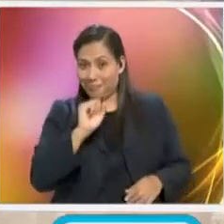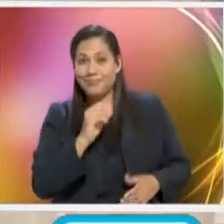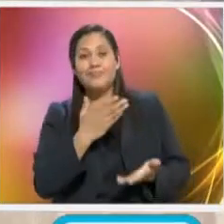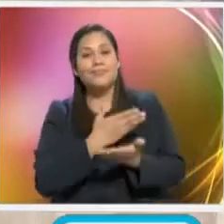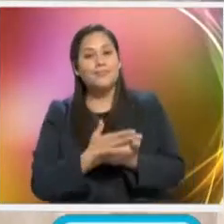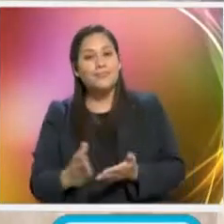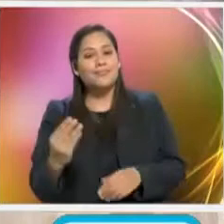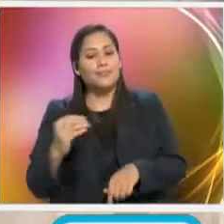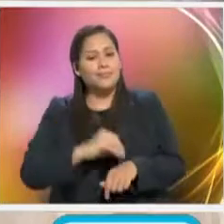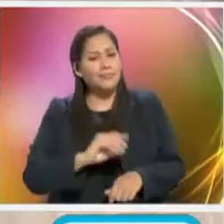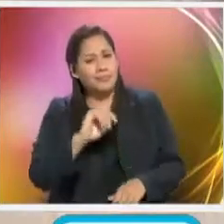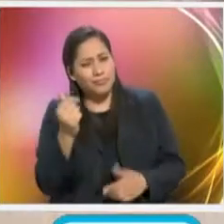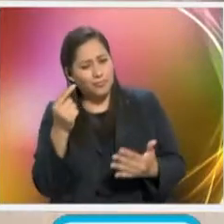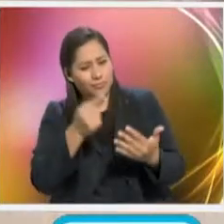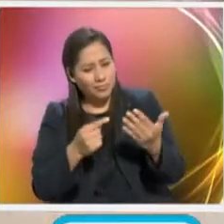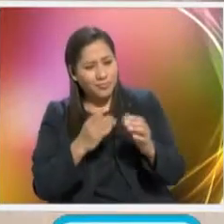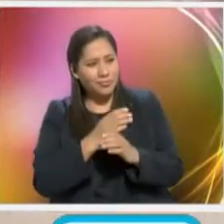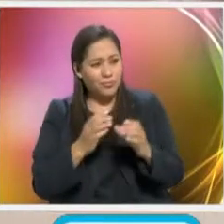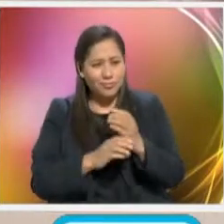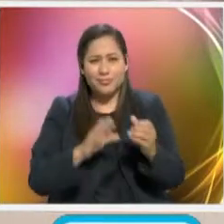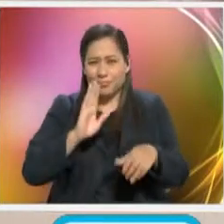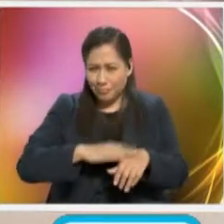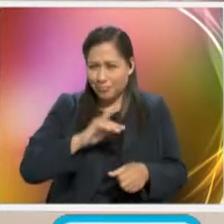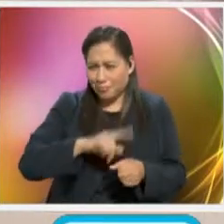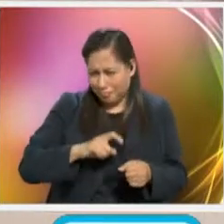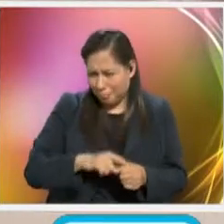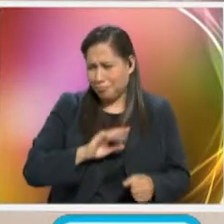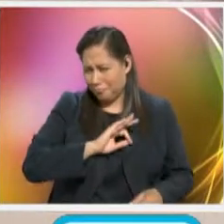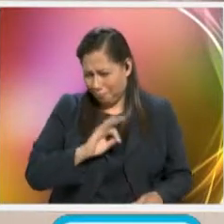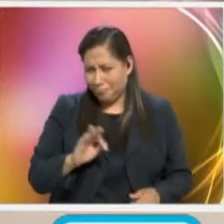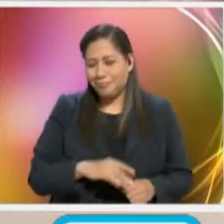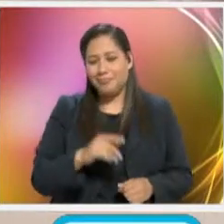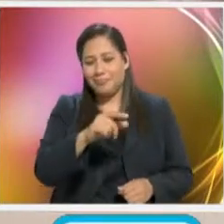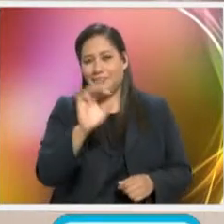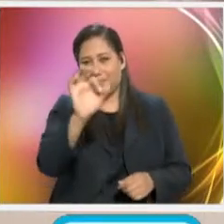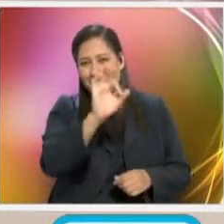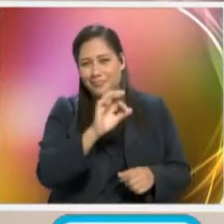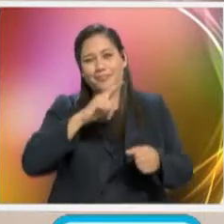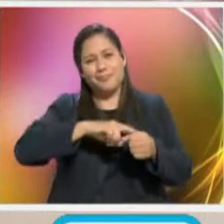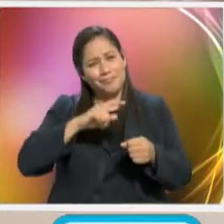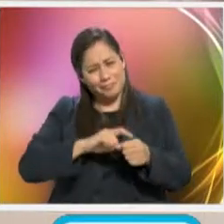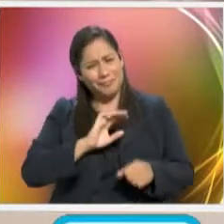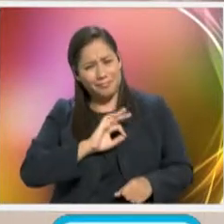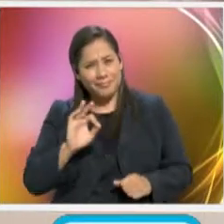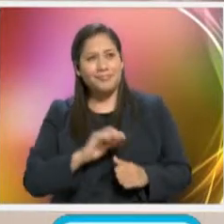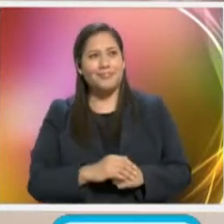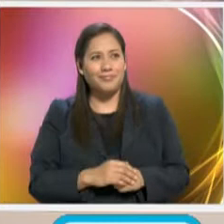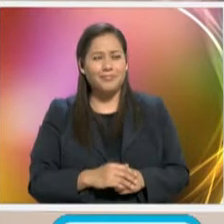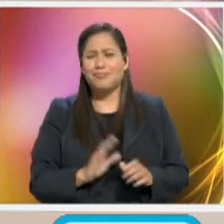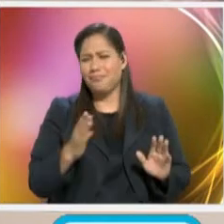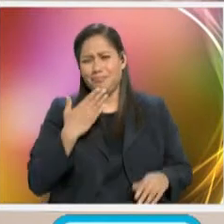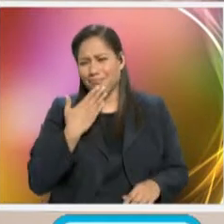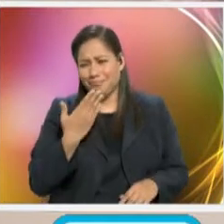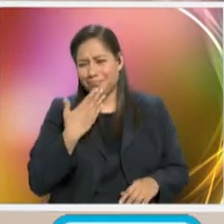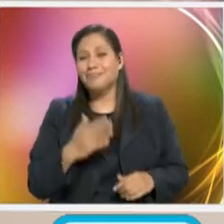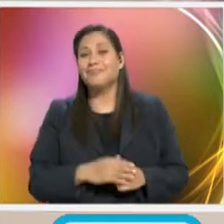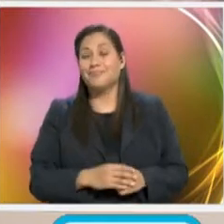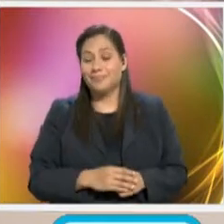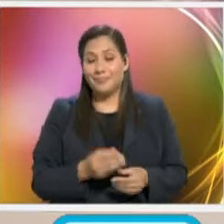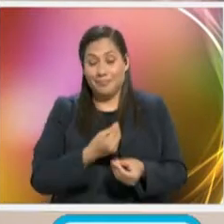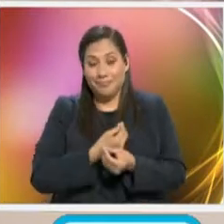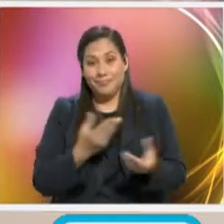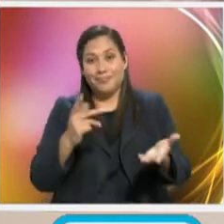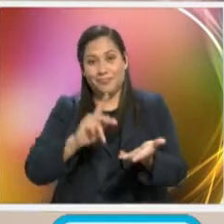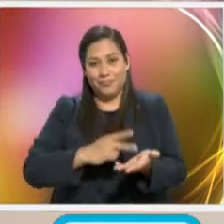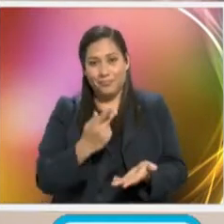aparte padre. ya si le pones otros ingredientes más coloridos, ¿no? También, ¿no? Exacto, pueden ponerle de estos que son Está de estos así divertido. redonditos pero de colores y pues queda muy bien. Le